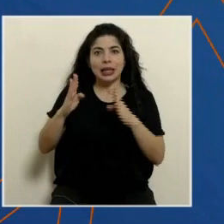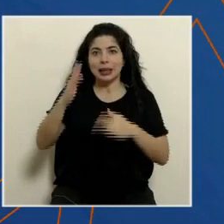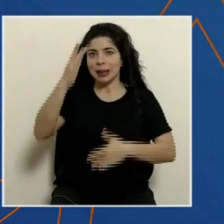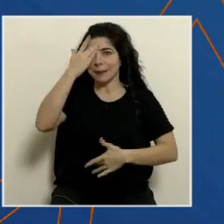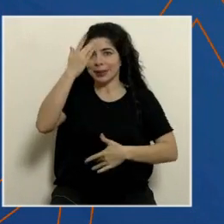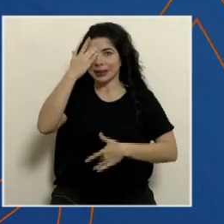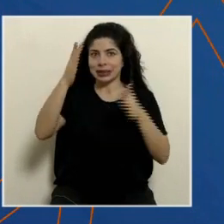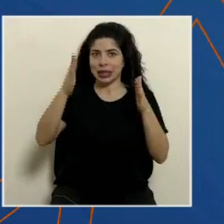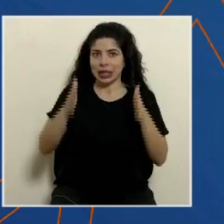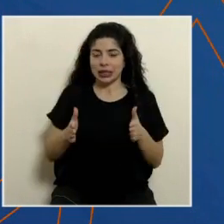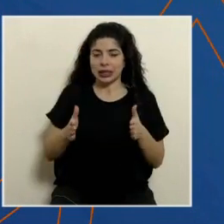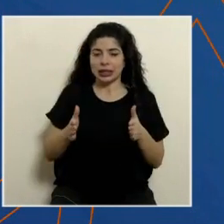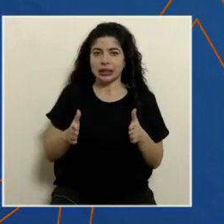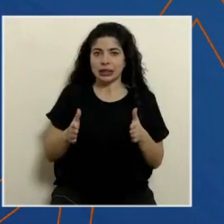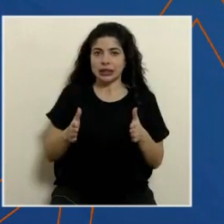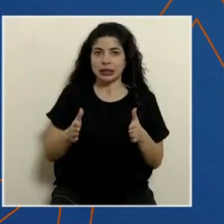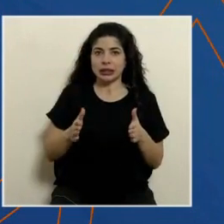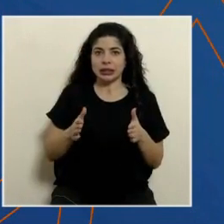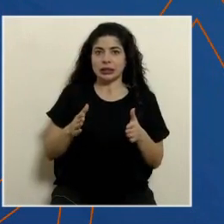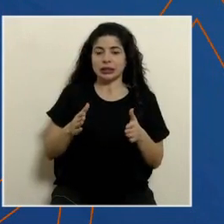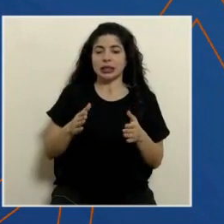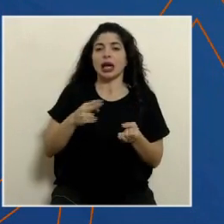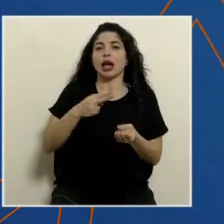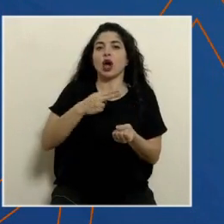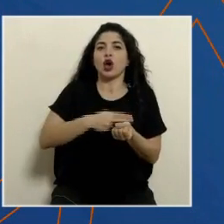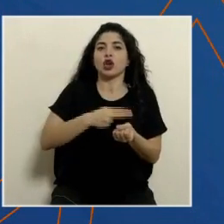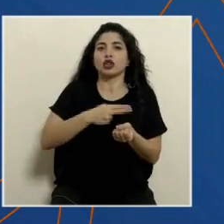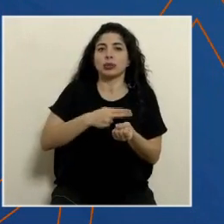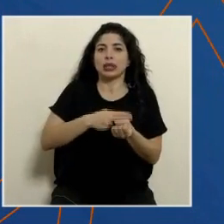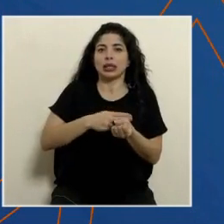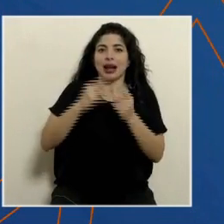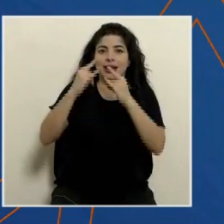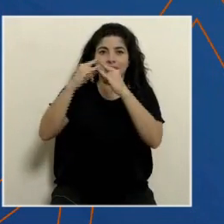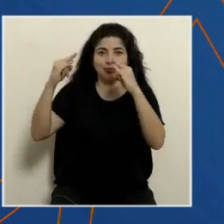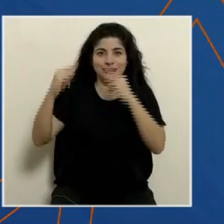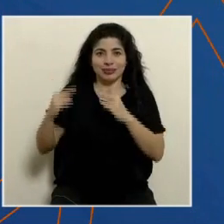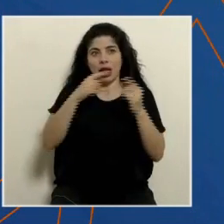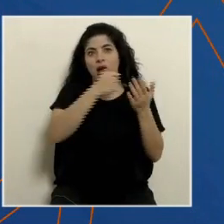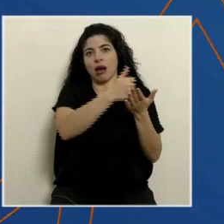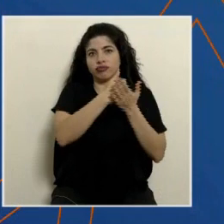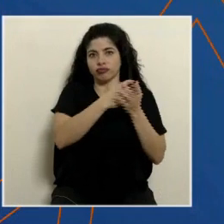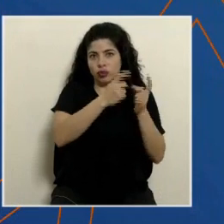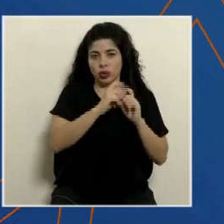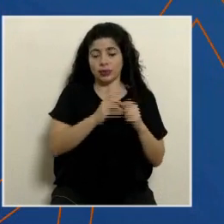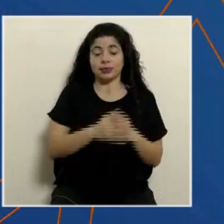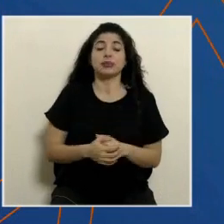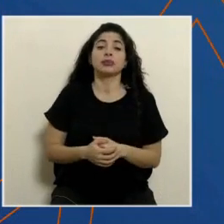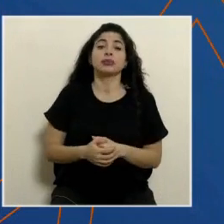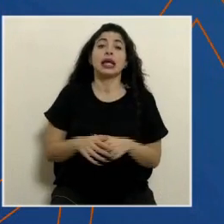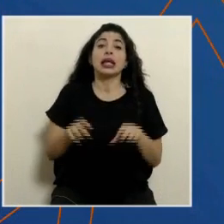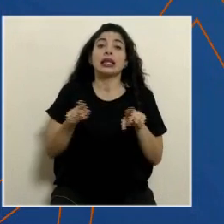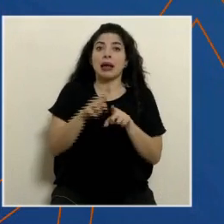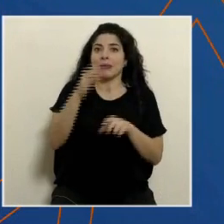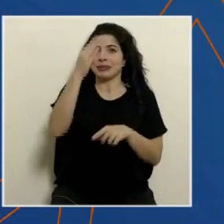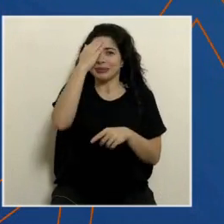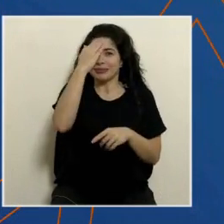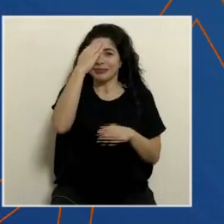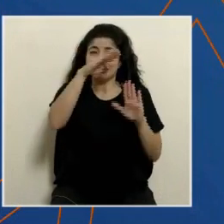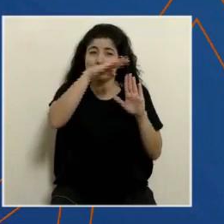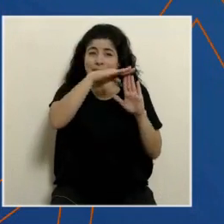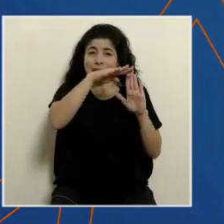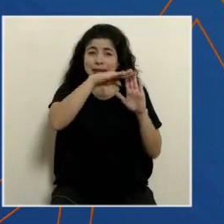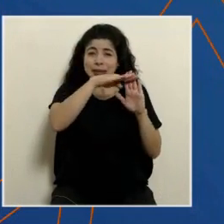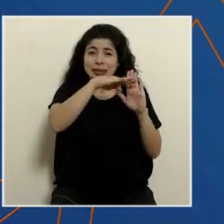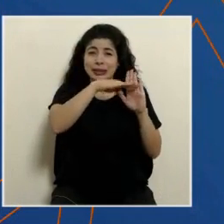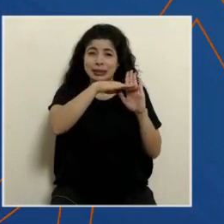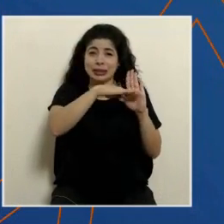pacientes en hospitales de campaña. Por último, sabiendo que varias de estas medidas tienen